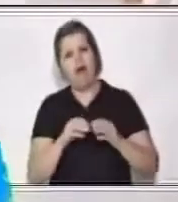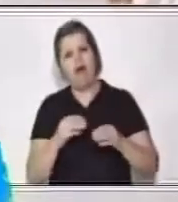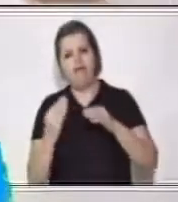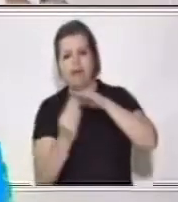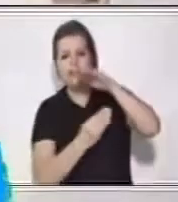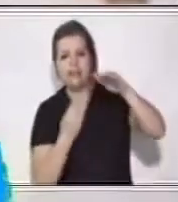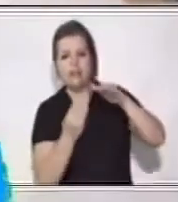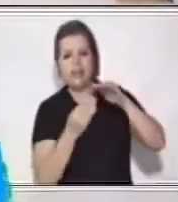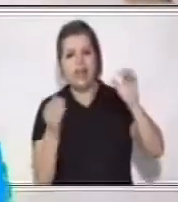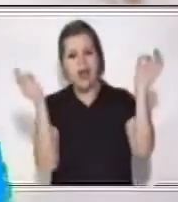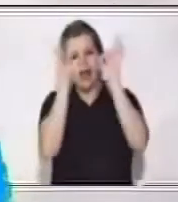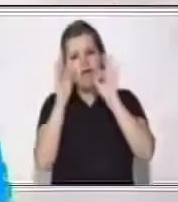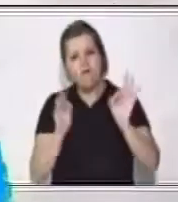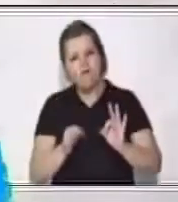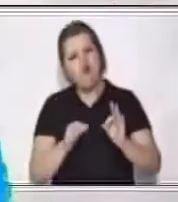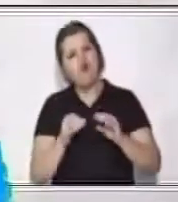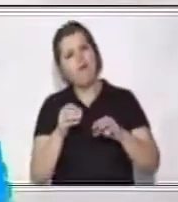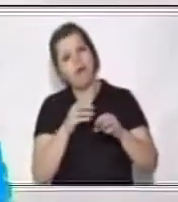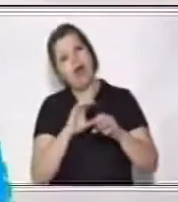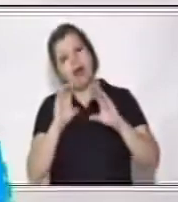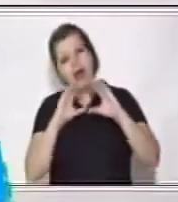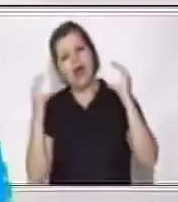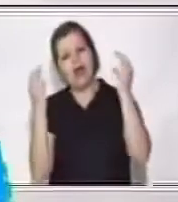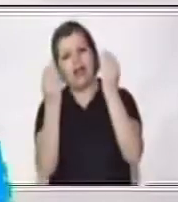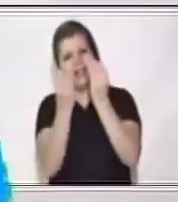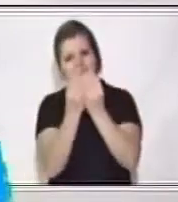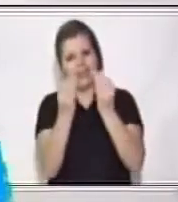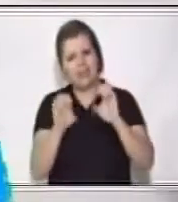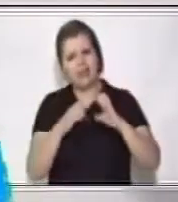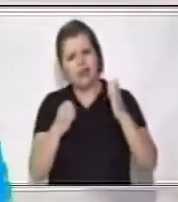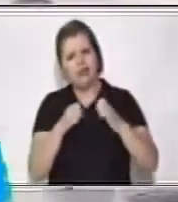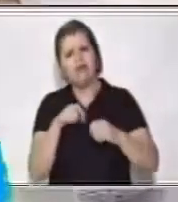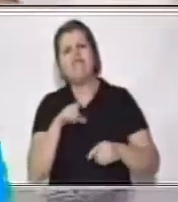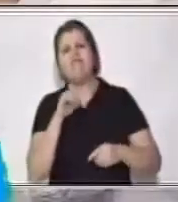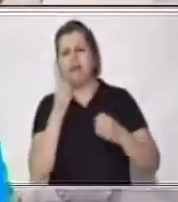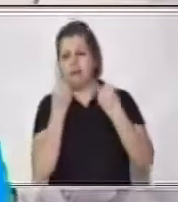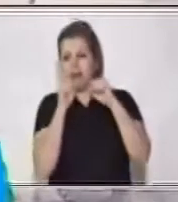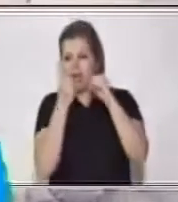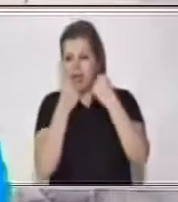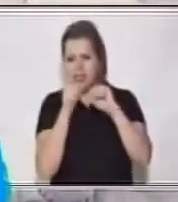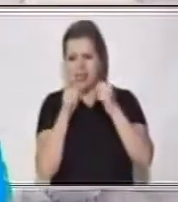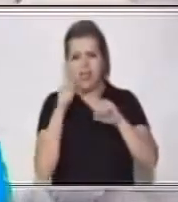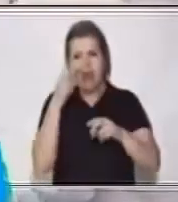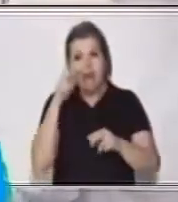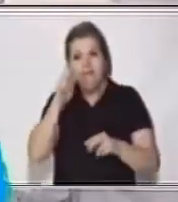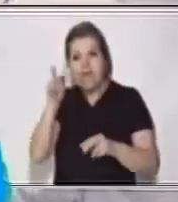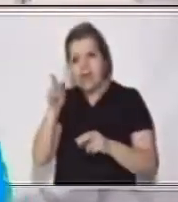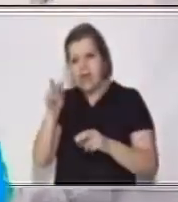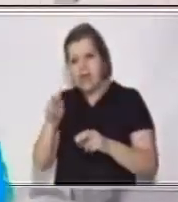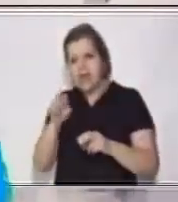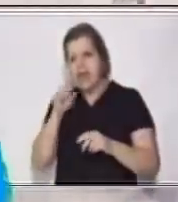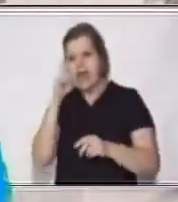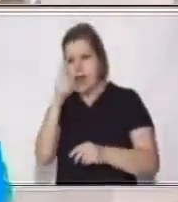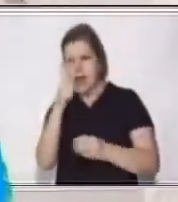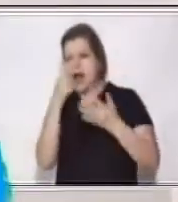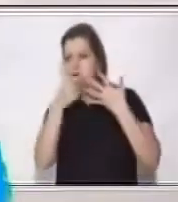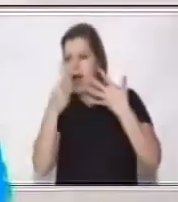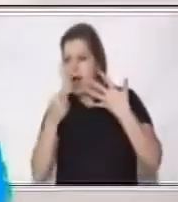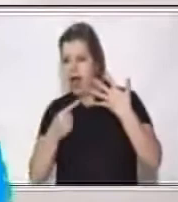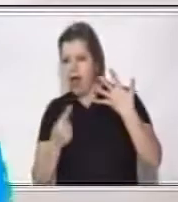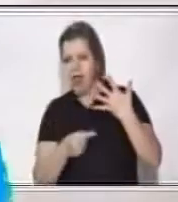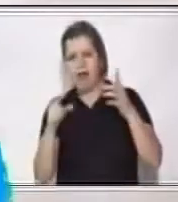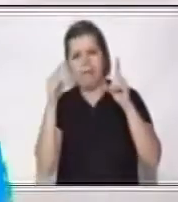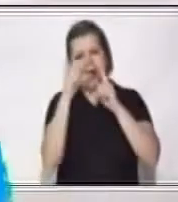vamos a realizar la misma estructura que en este momento lo habíamos realizado. Vamos a identificar entonces que si mesa podemos